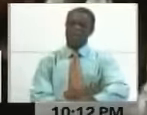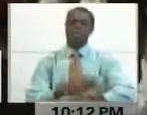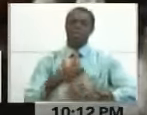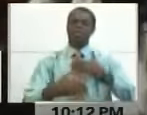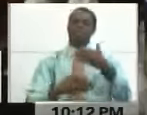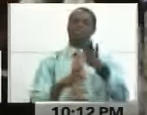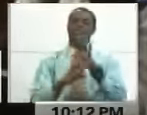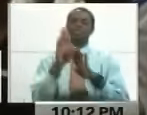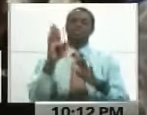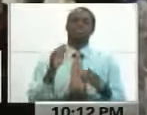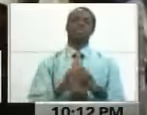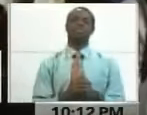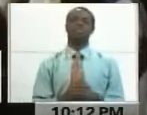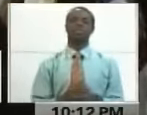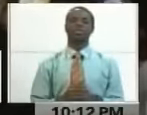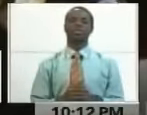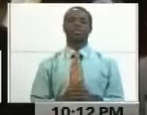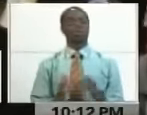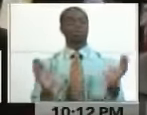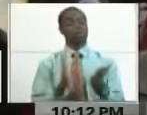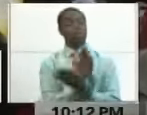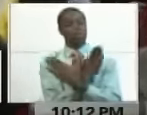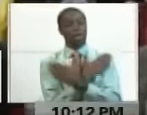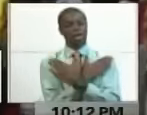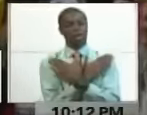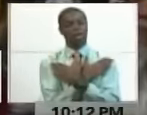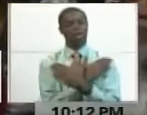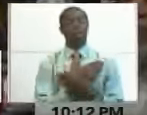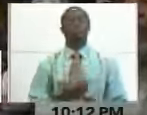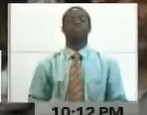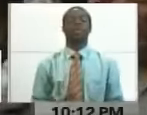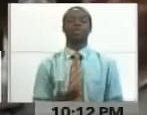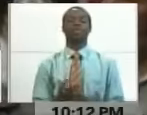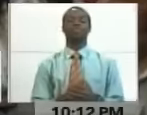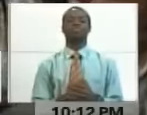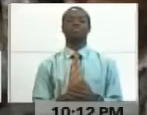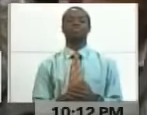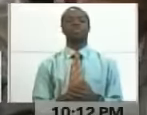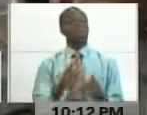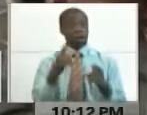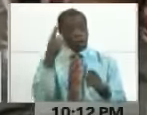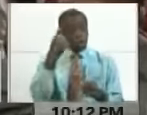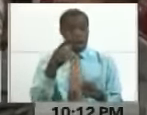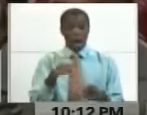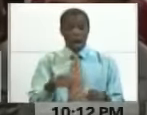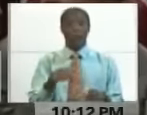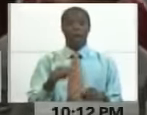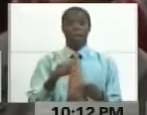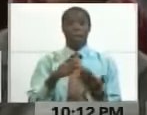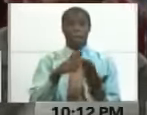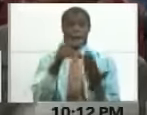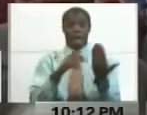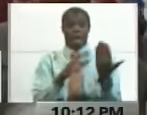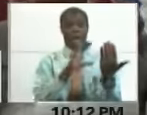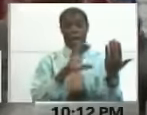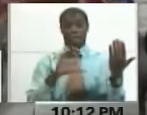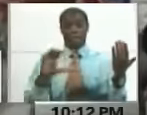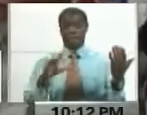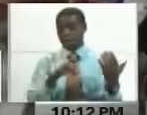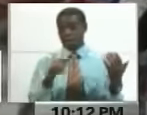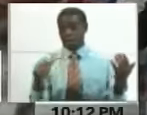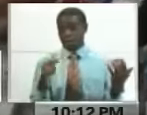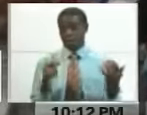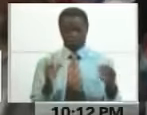¿no? Bueno, felicito además porque el programa, sin lugar a